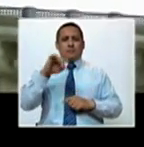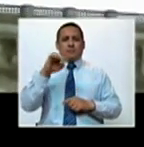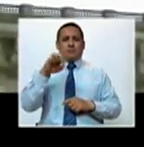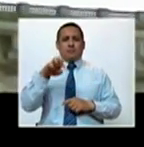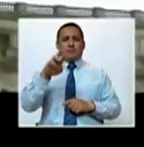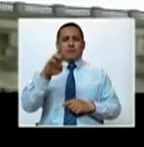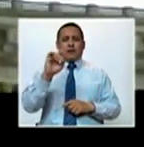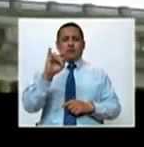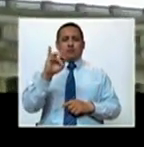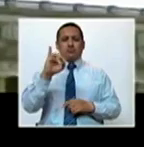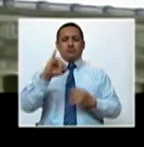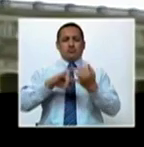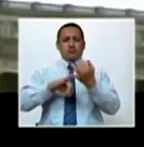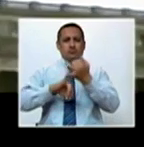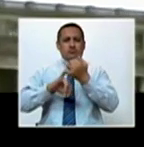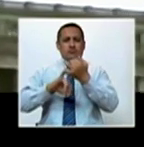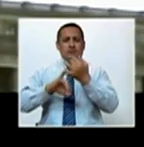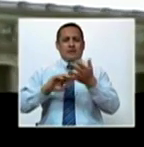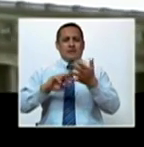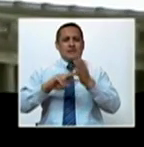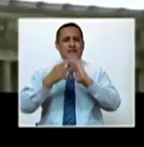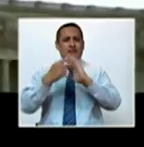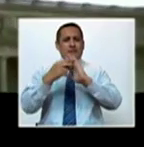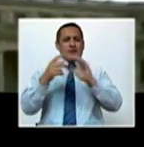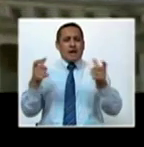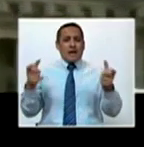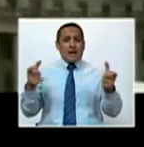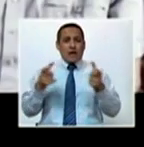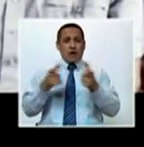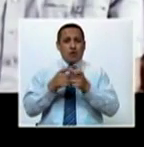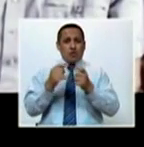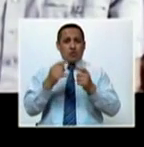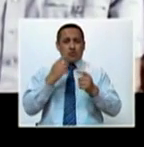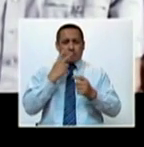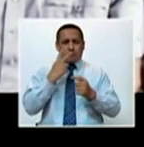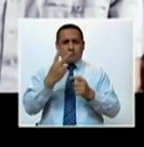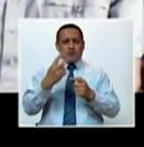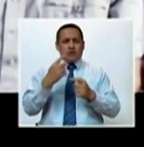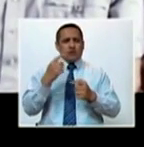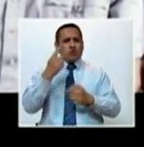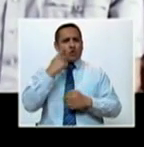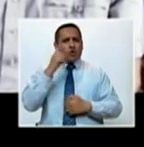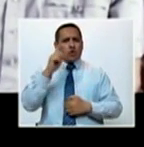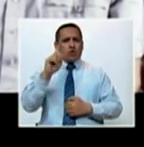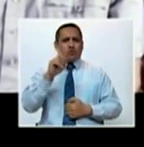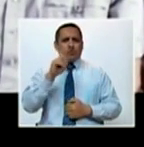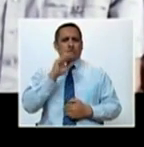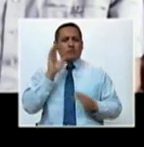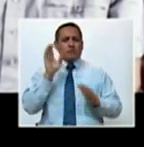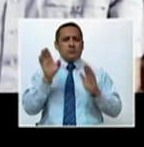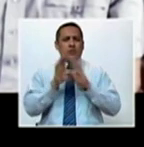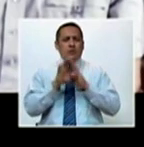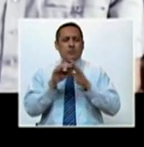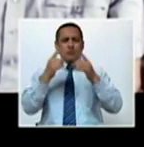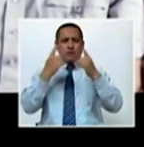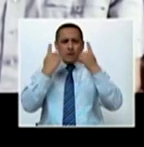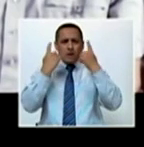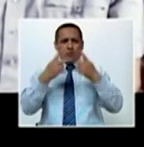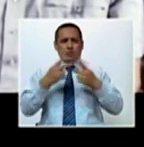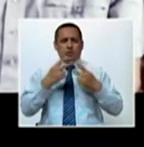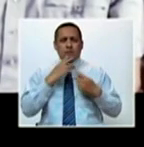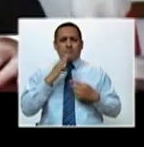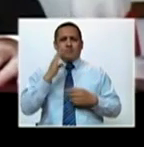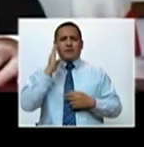impeius, toda vez que la Corte Suprema no solo desconoció el